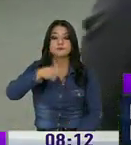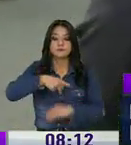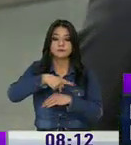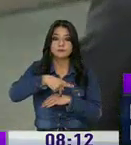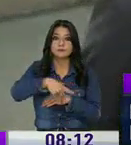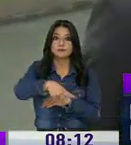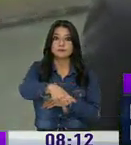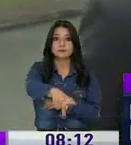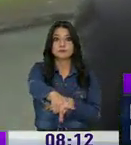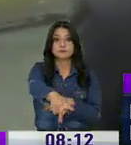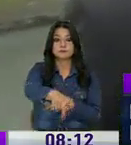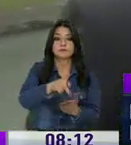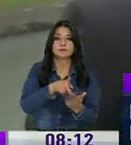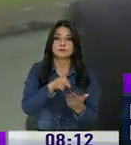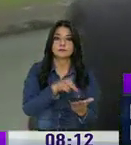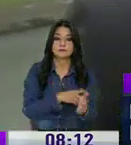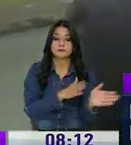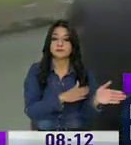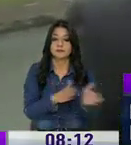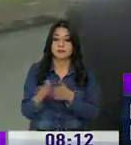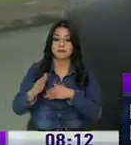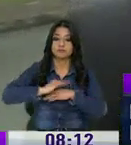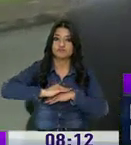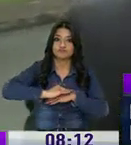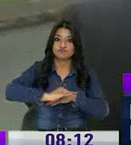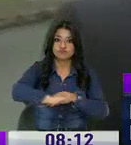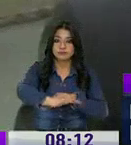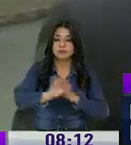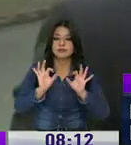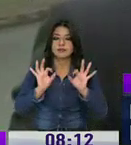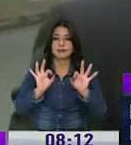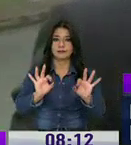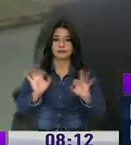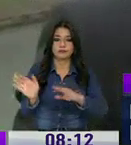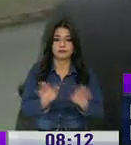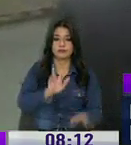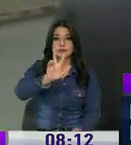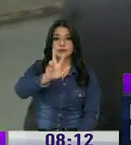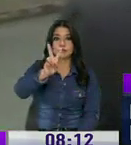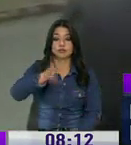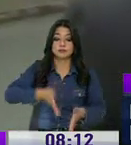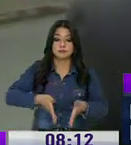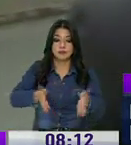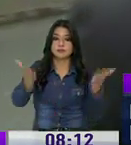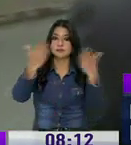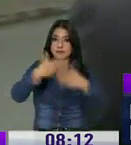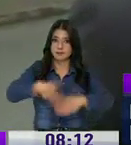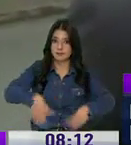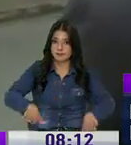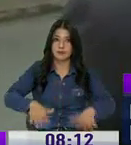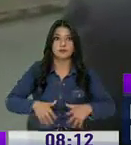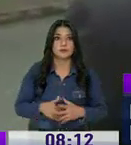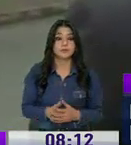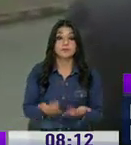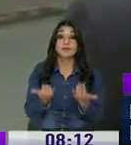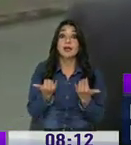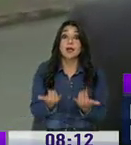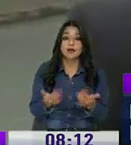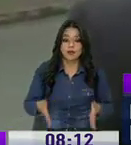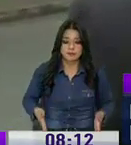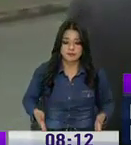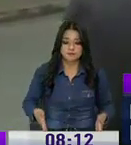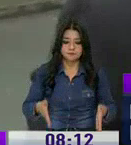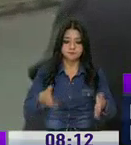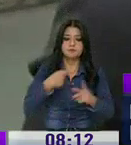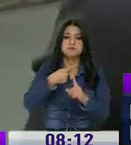kilómetros de nuestro programa de repavimentación kilómetro a kilómetro, 32 vías terminadas y estamos interviniendo en este sector